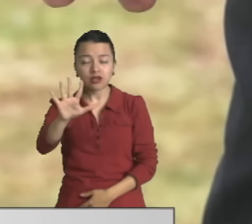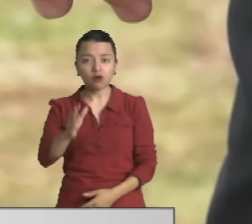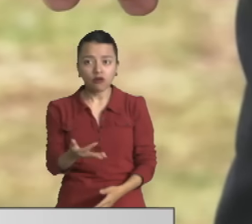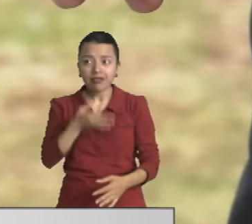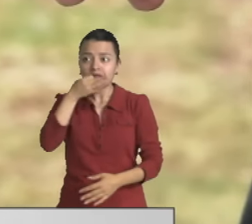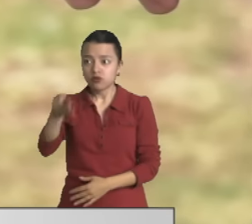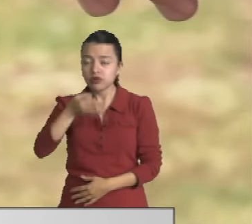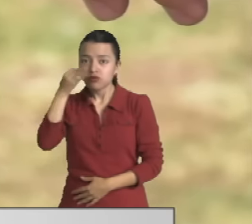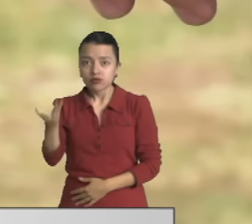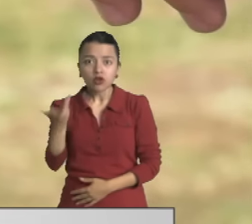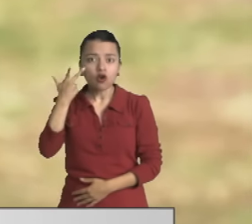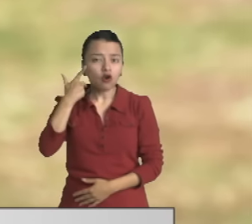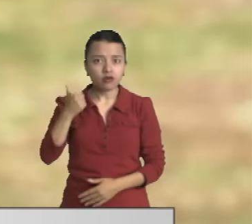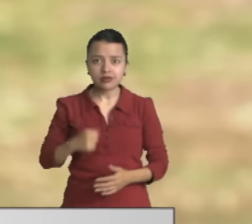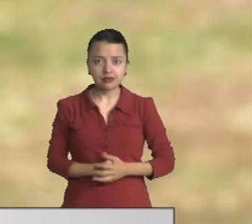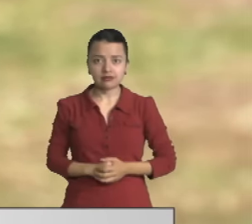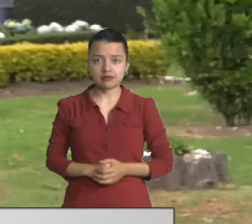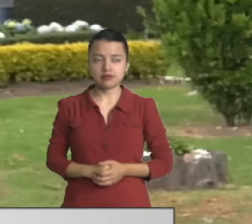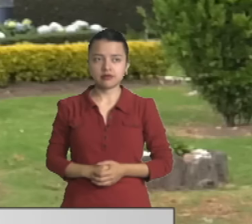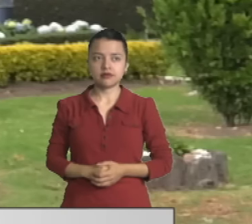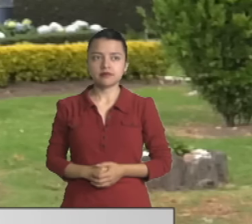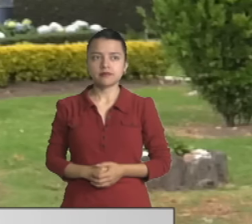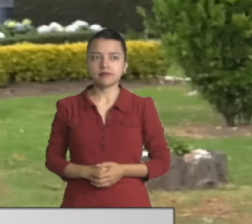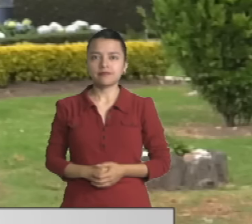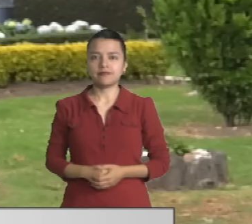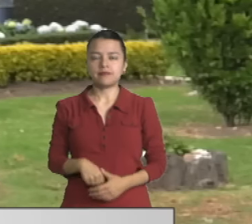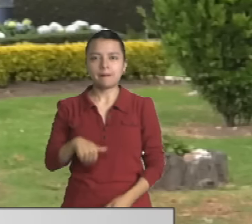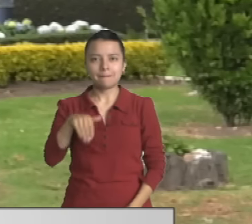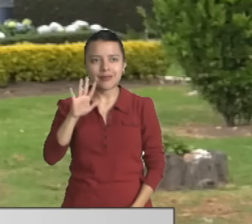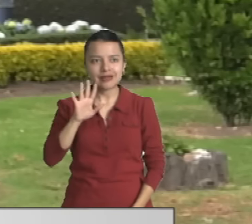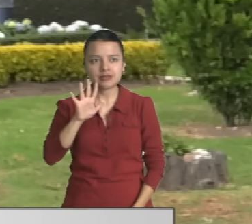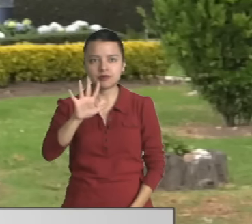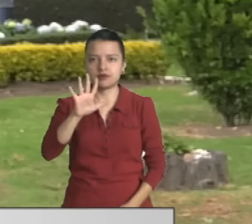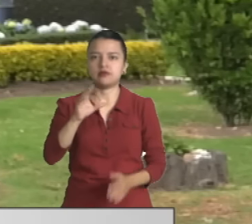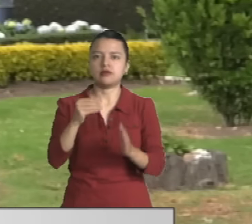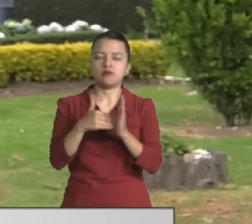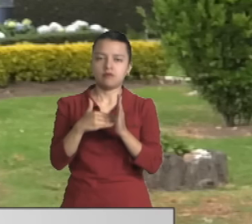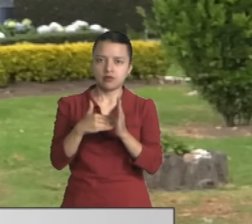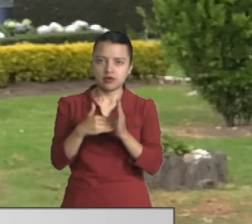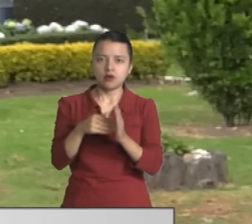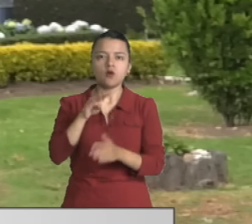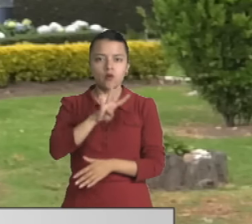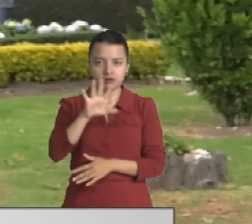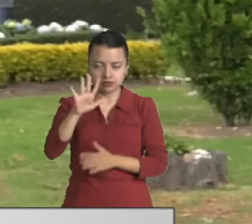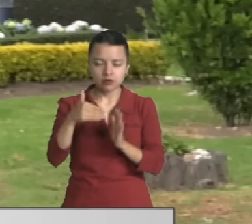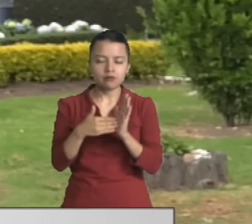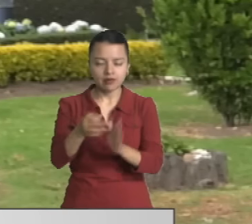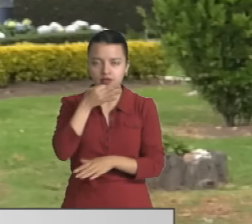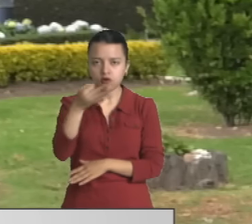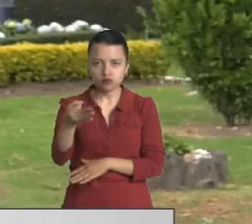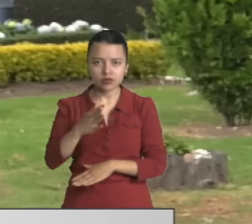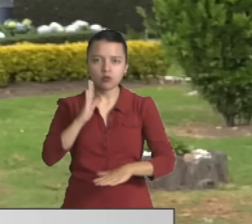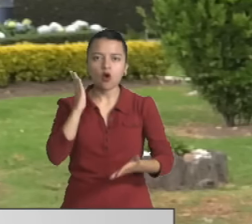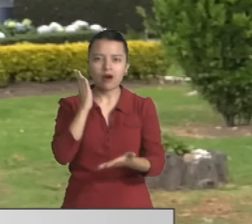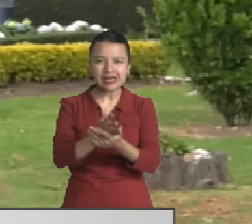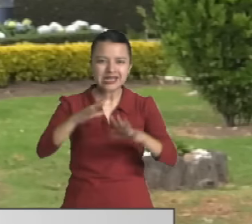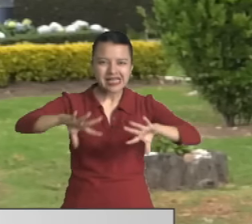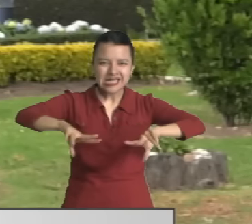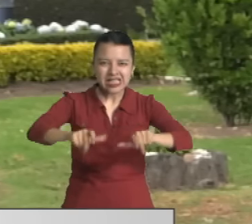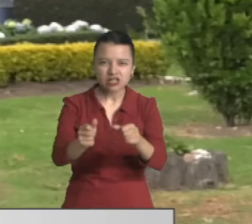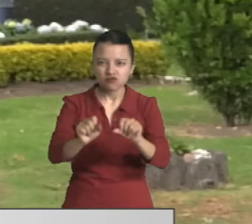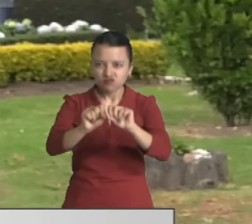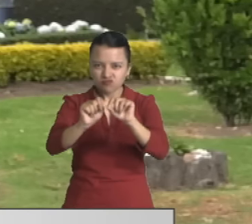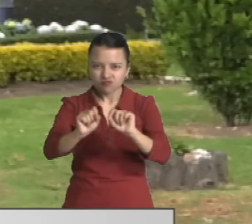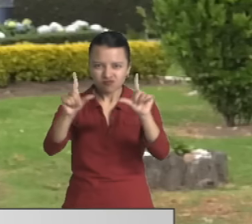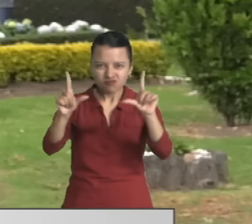que roban cuentas a ciudadanos. Llevamos más de 45.000 denuncias por los delitos informáticos. Esto es un incremento del